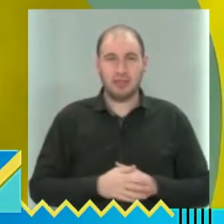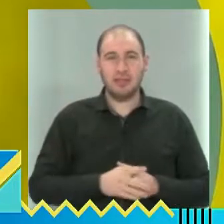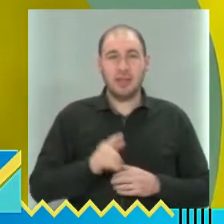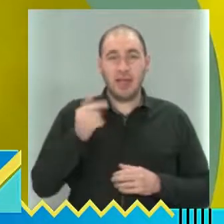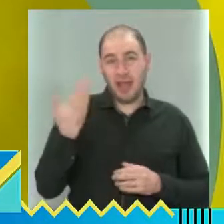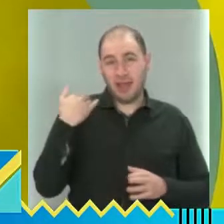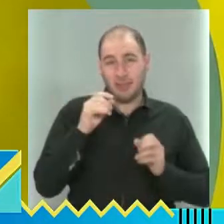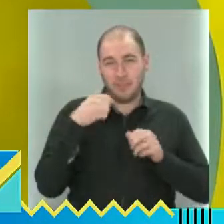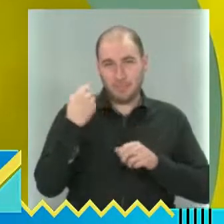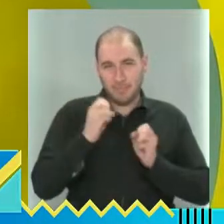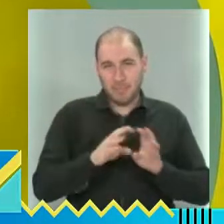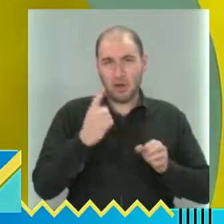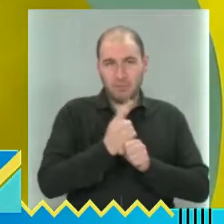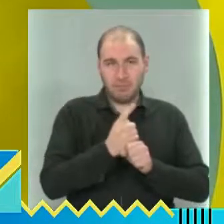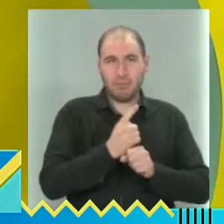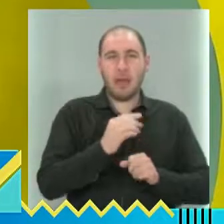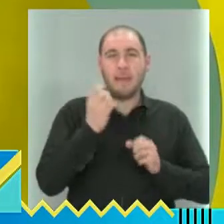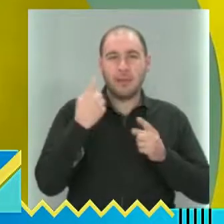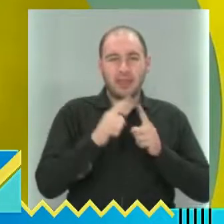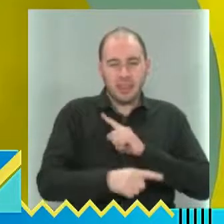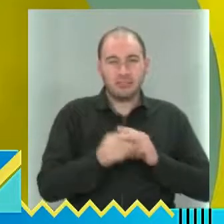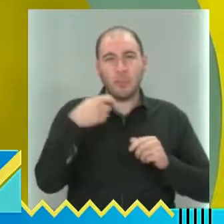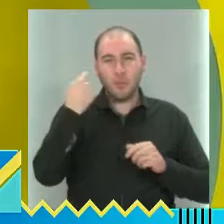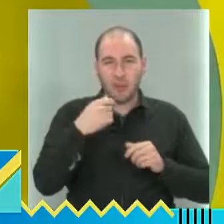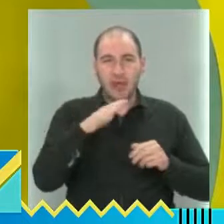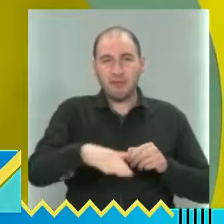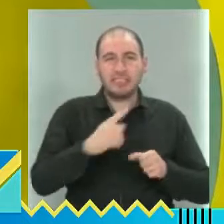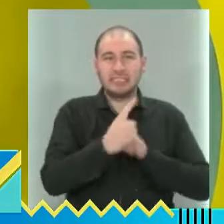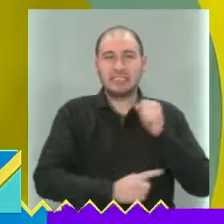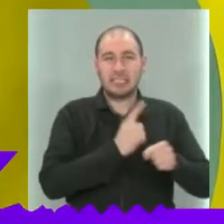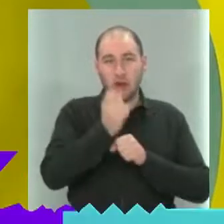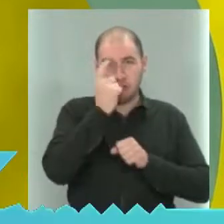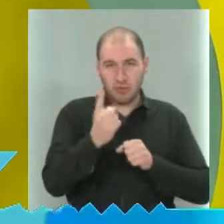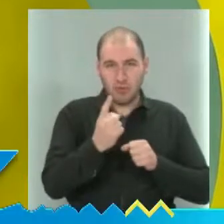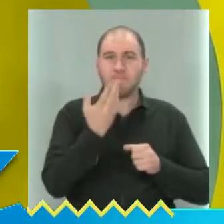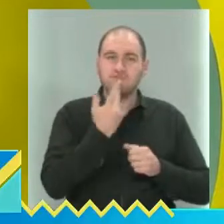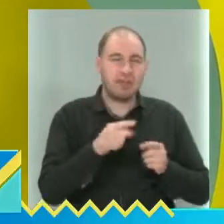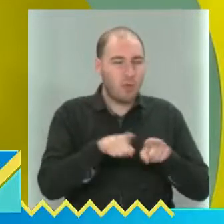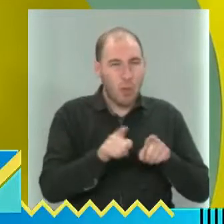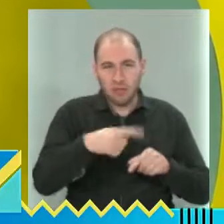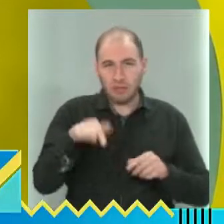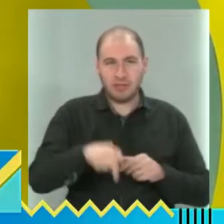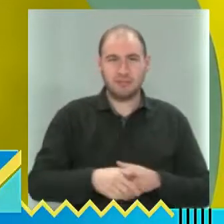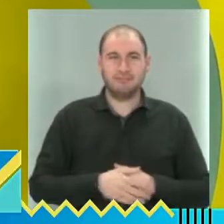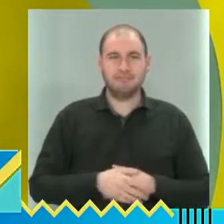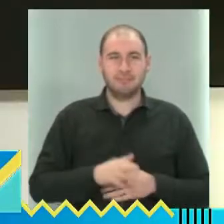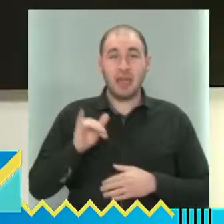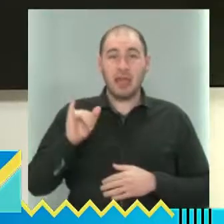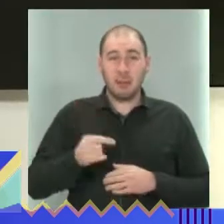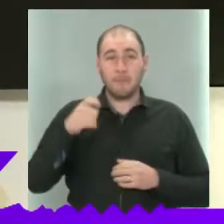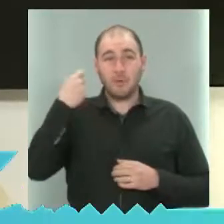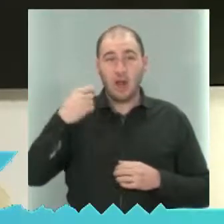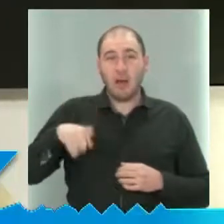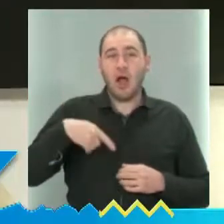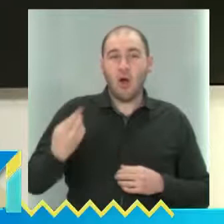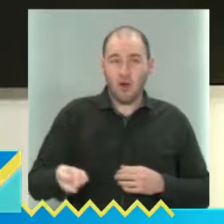www.universidad.com.ar, lo dijimos al principio, pero podés buscar directamente el programa Infancia Siglo XXI y lo disfrutás tanto como nosotros ese día. Bien, otro programa